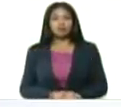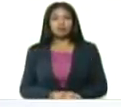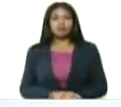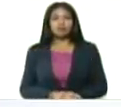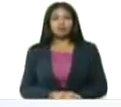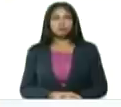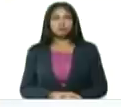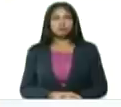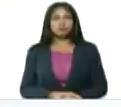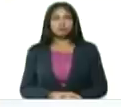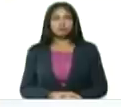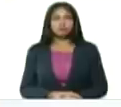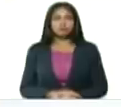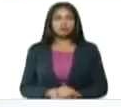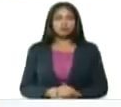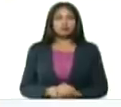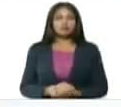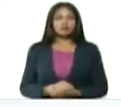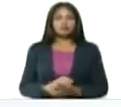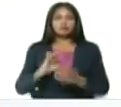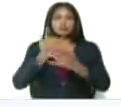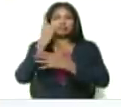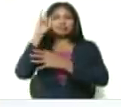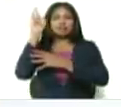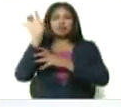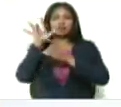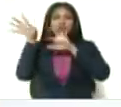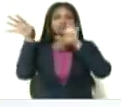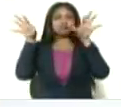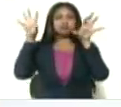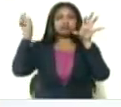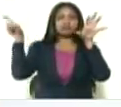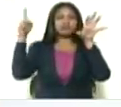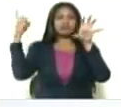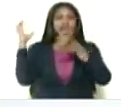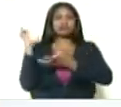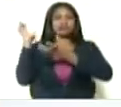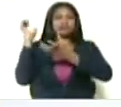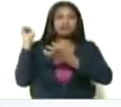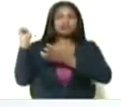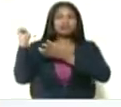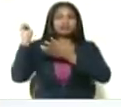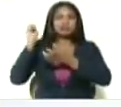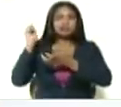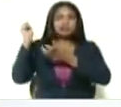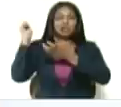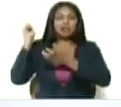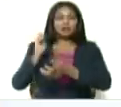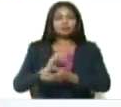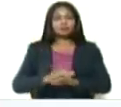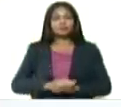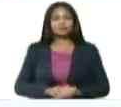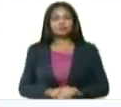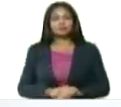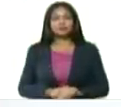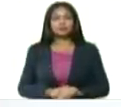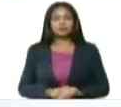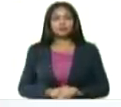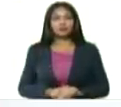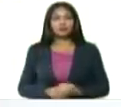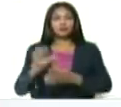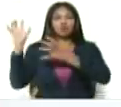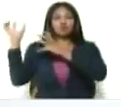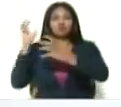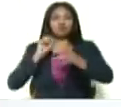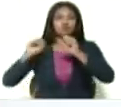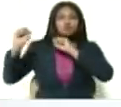se enredó con varias ramas del árbol del limonero, de un limonero. Y cuando fueron a